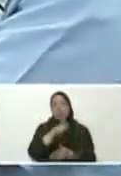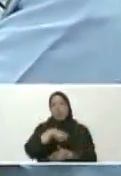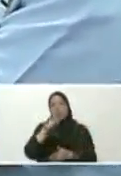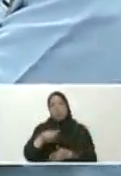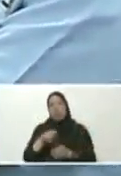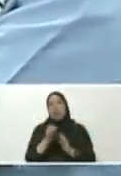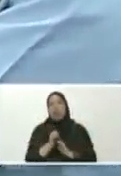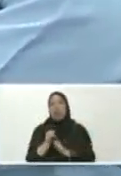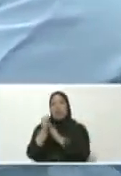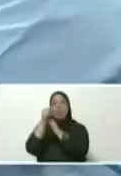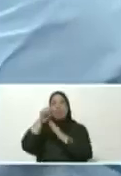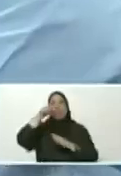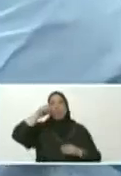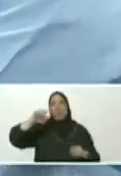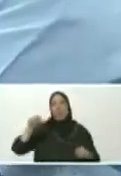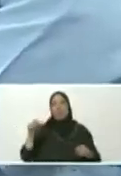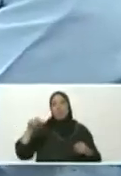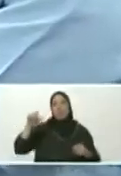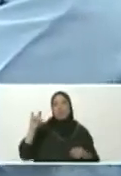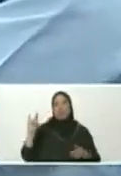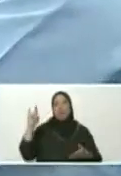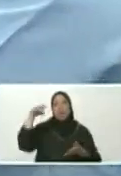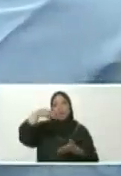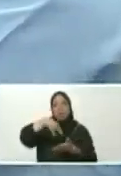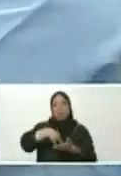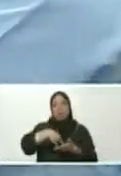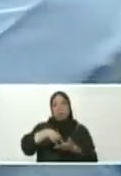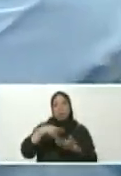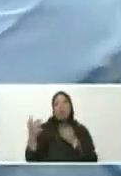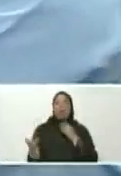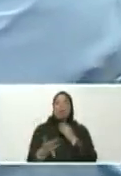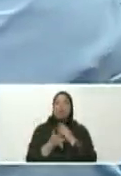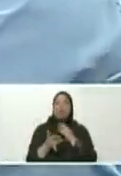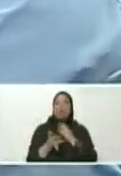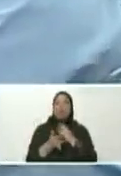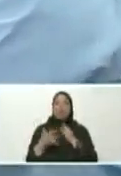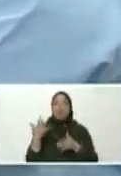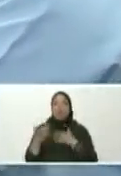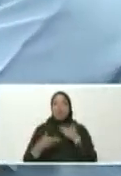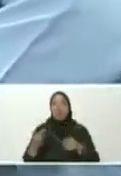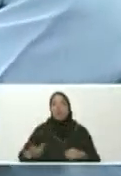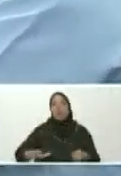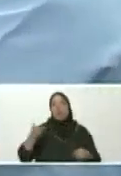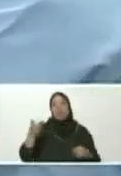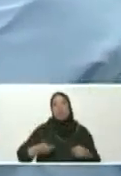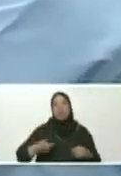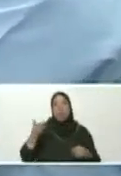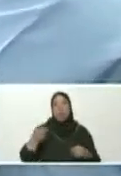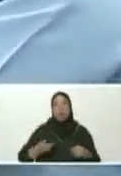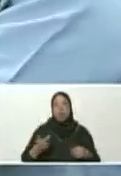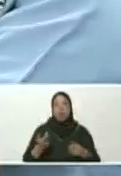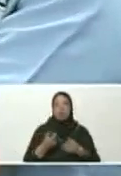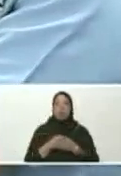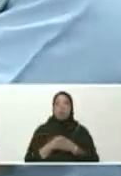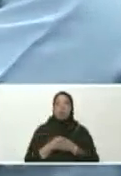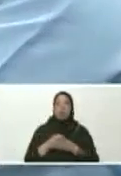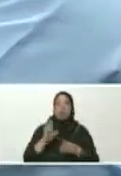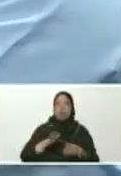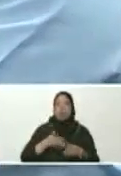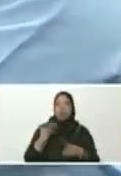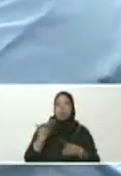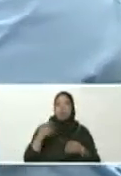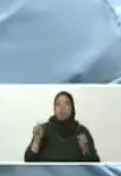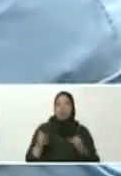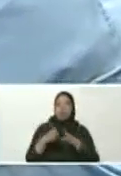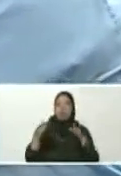ser el líder de la policía del Estado de Carabobo, por esta tecnología, esta herramienta tan importante, enmarcada, por supuesto, en la